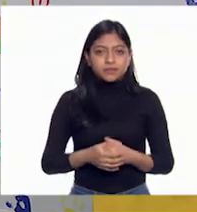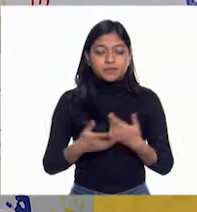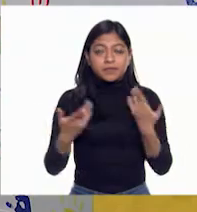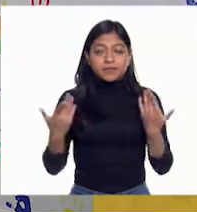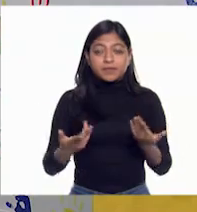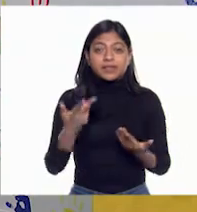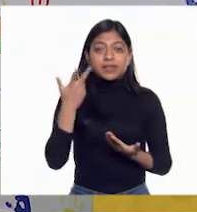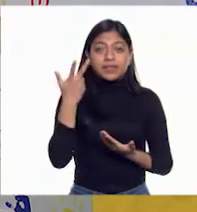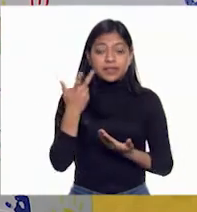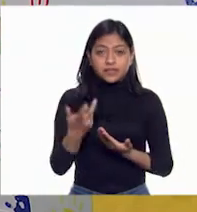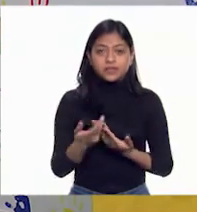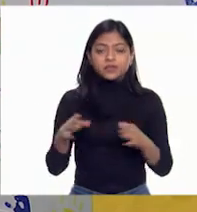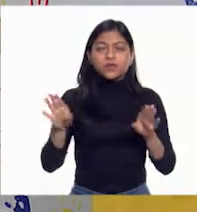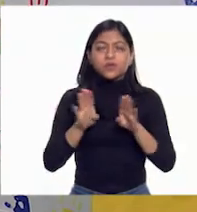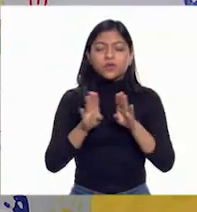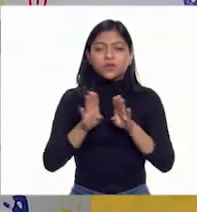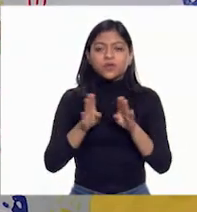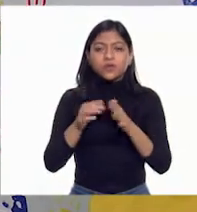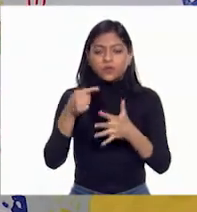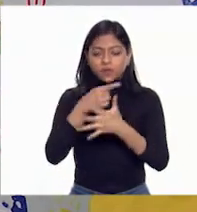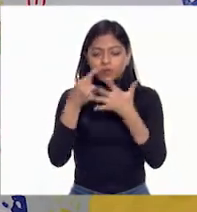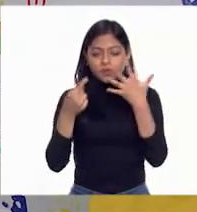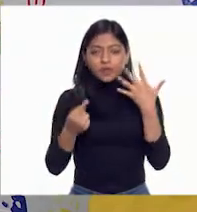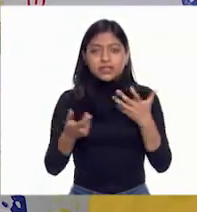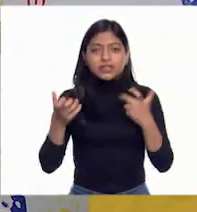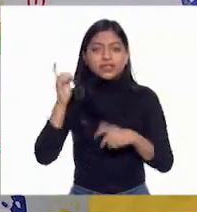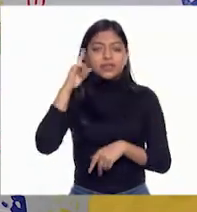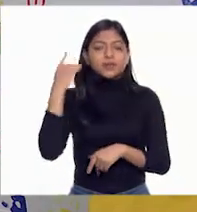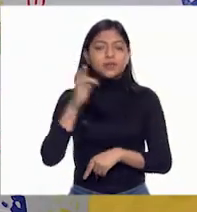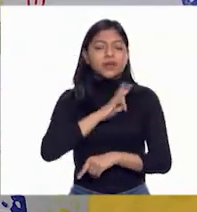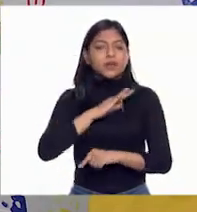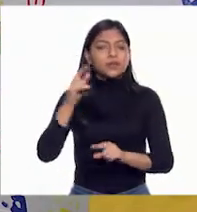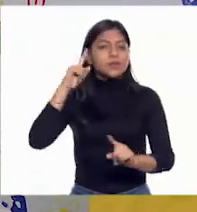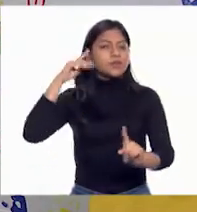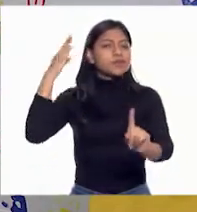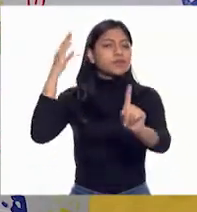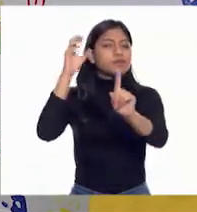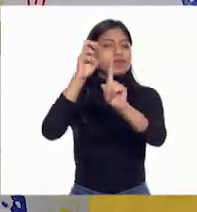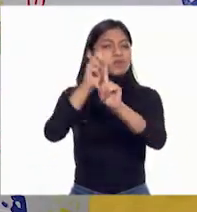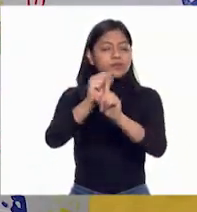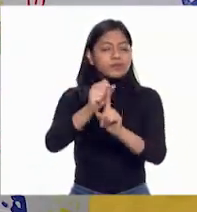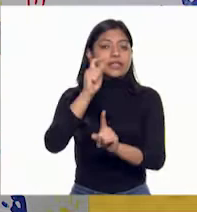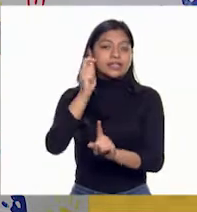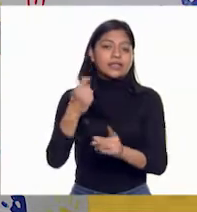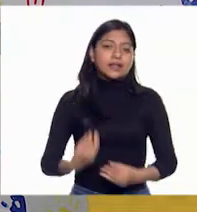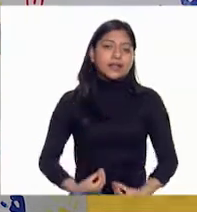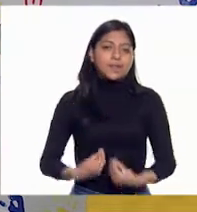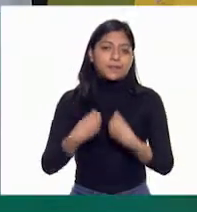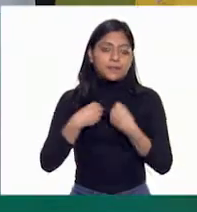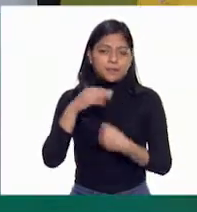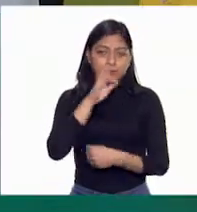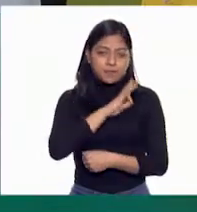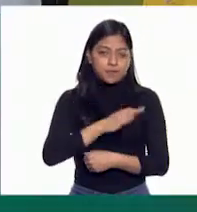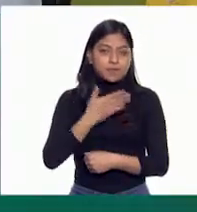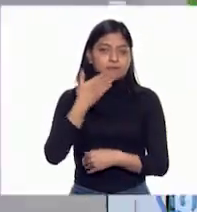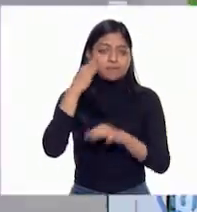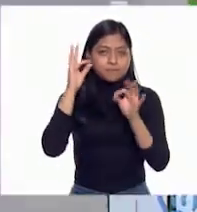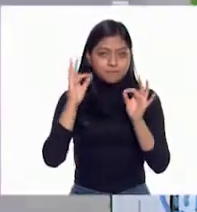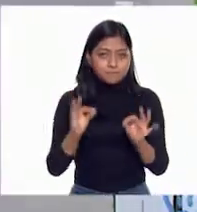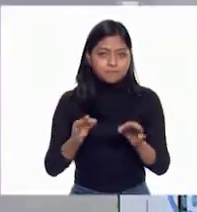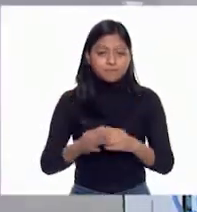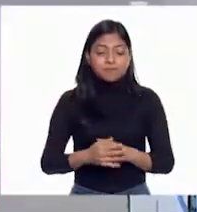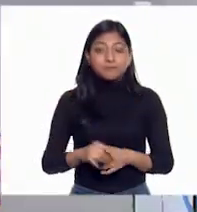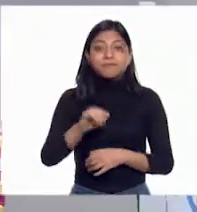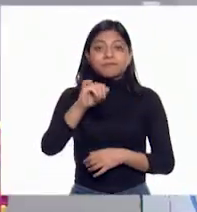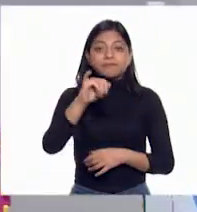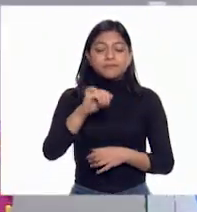nos llevarán a una meta conjunta, la meta de la vida? ¡Ay, wow, sí!